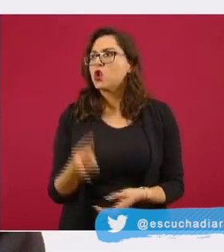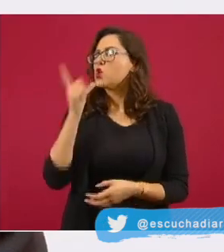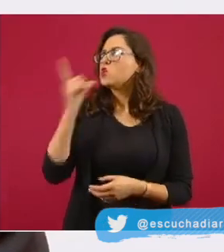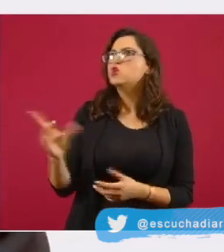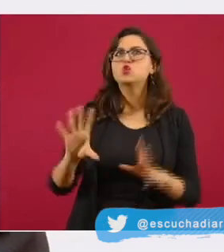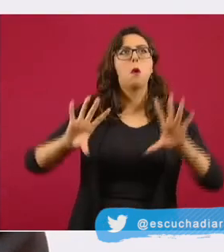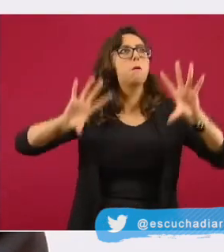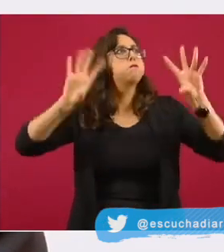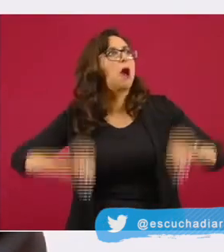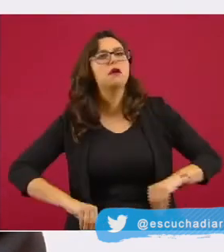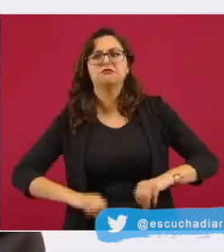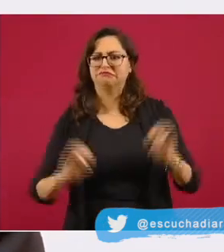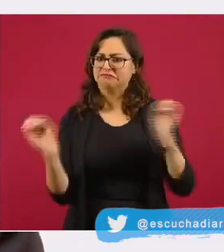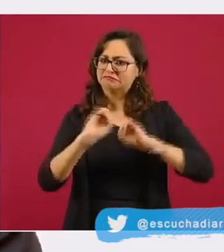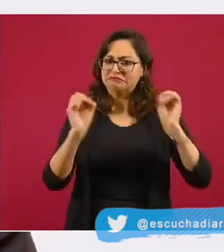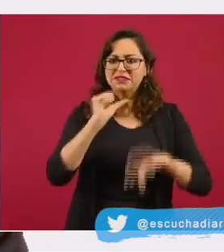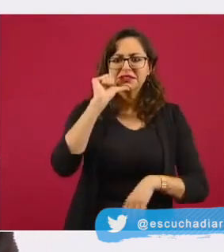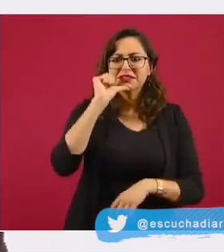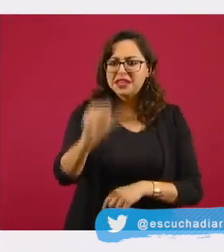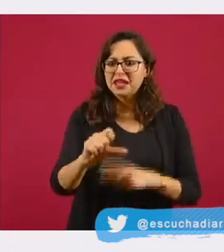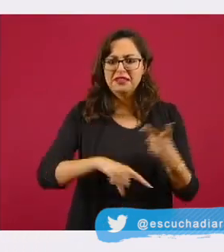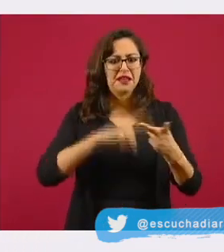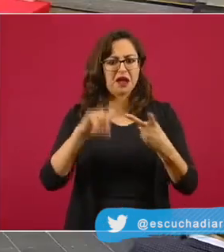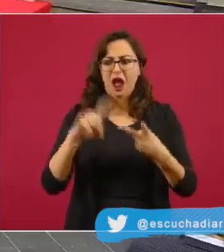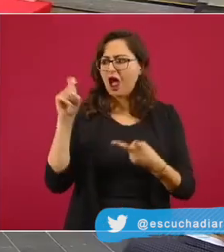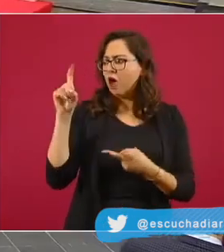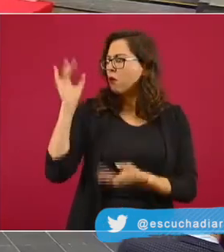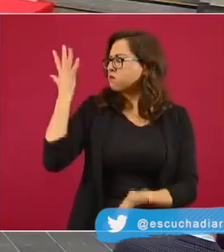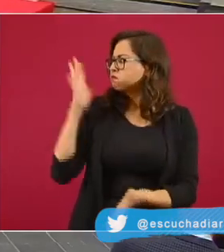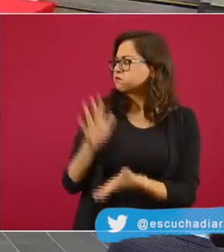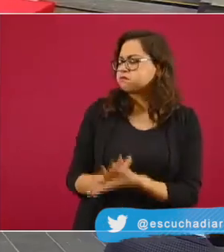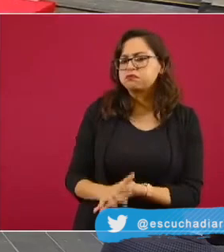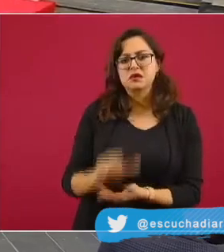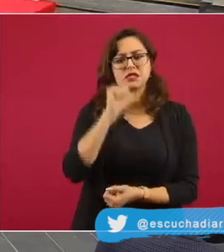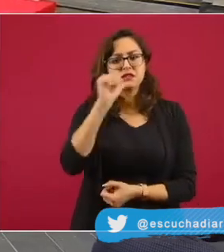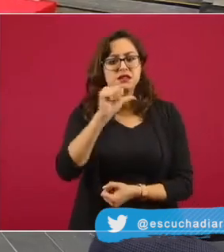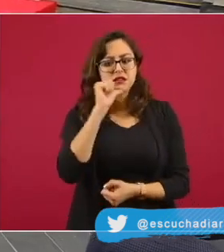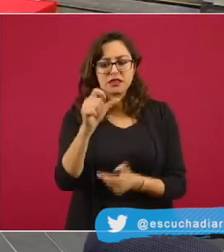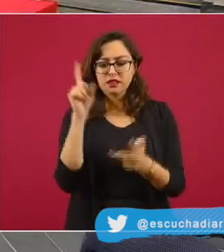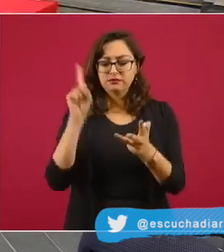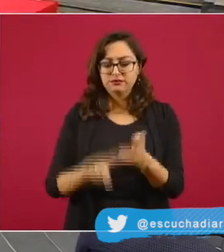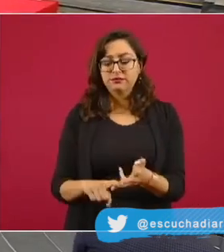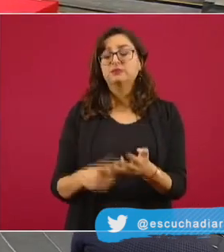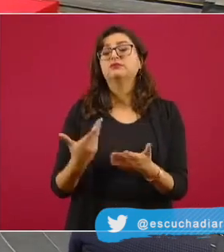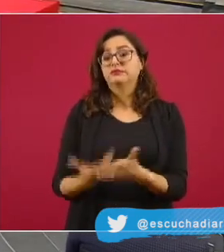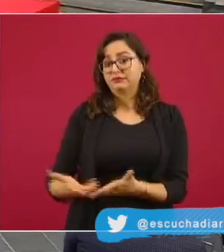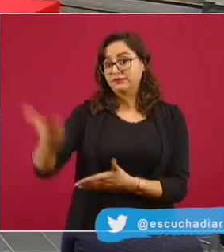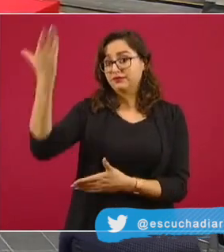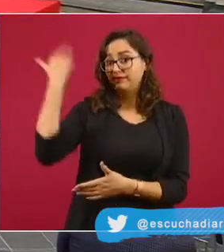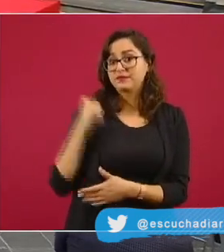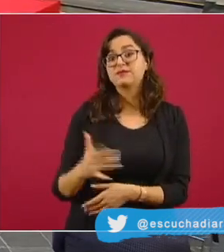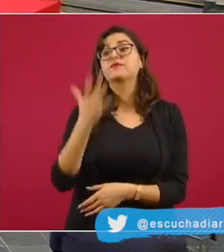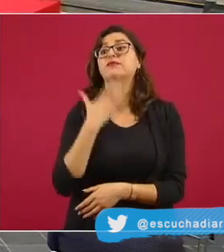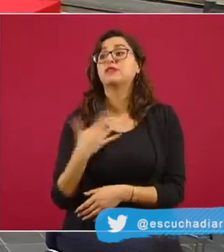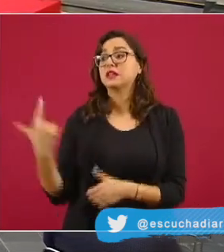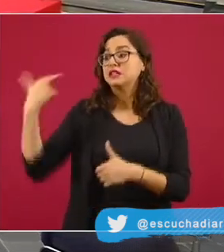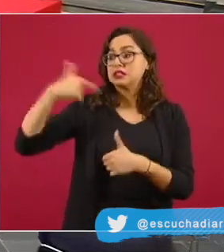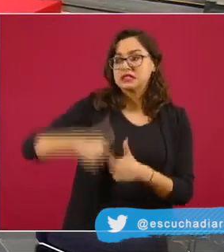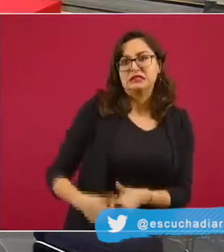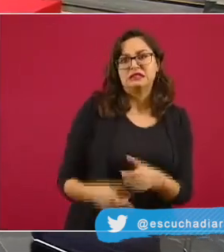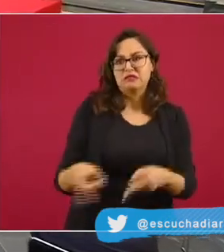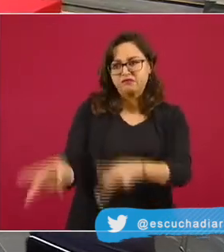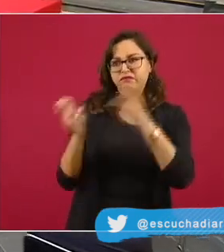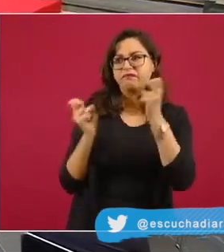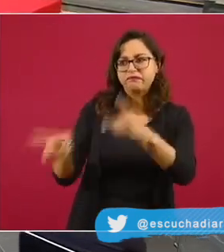falta de agua. Se resolvió el problema del desabasto de gasolina que se originó por el combate al robo